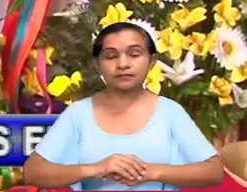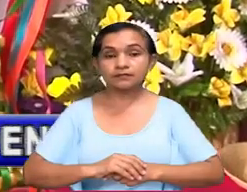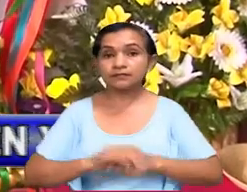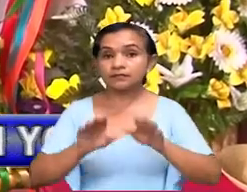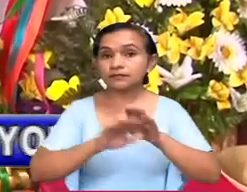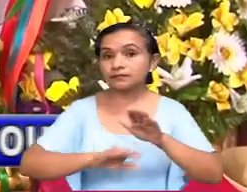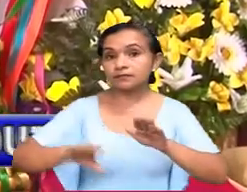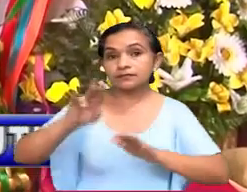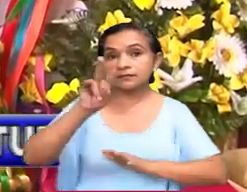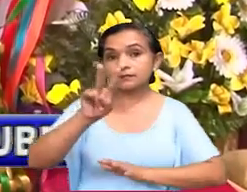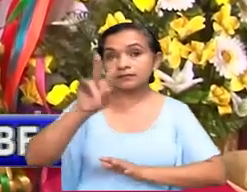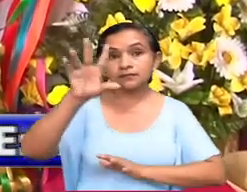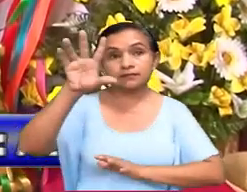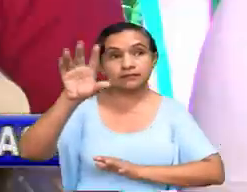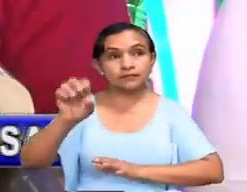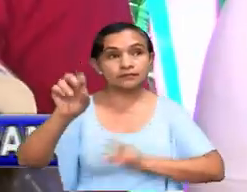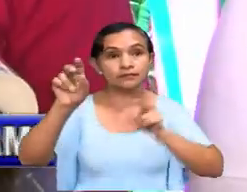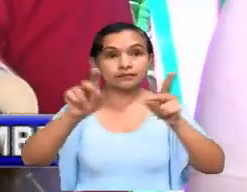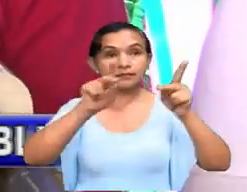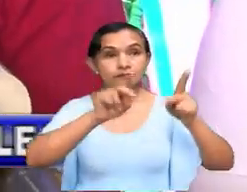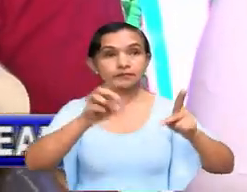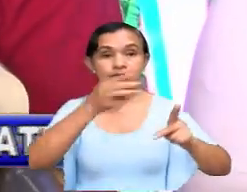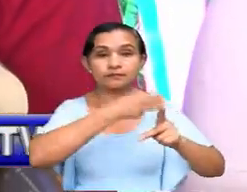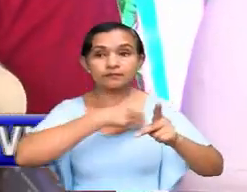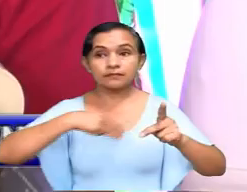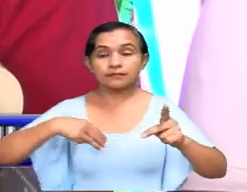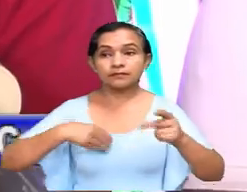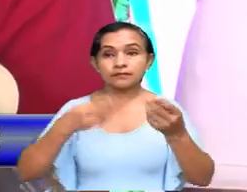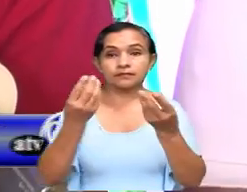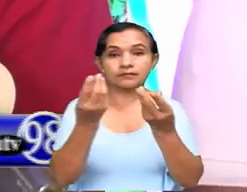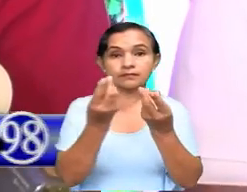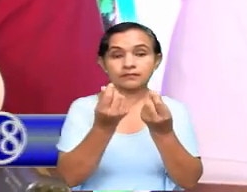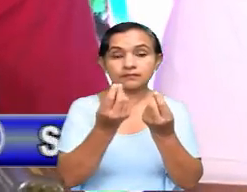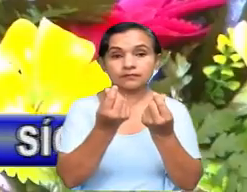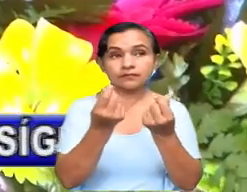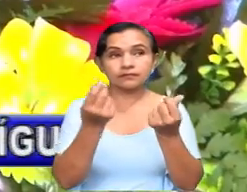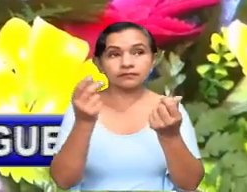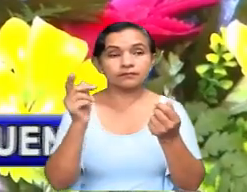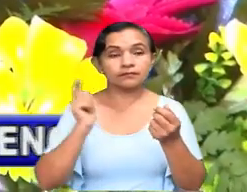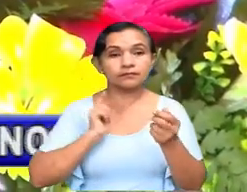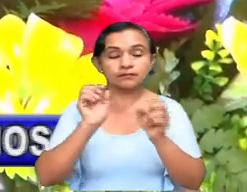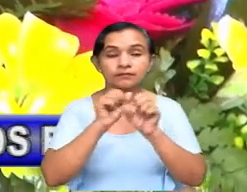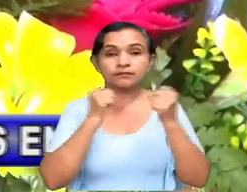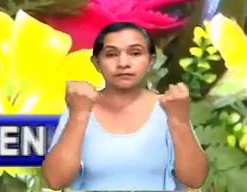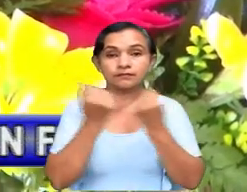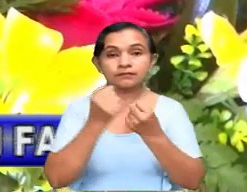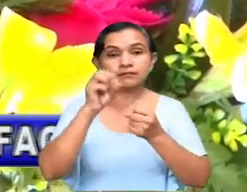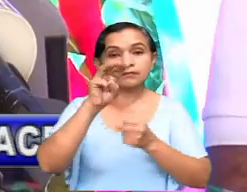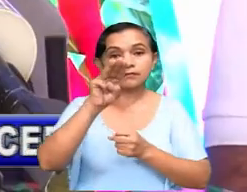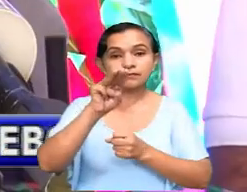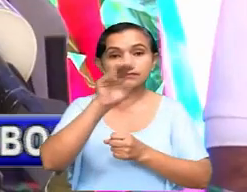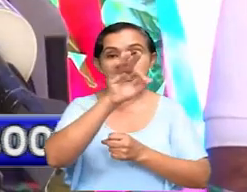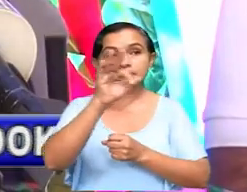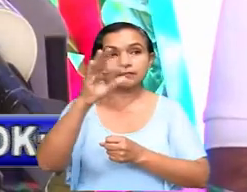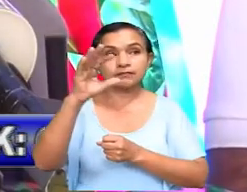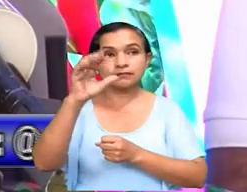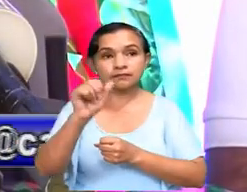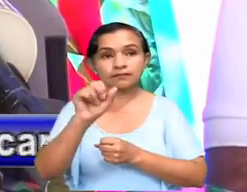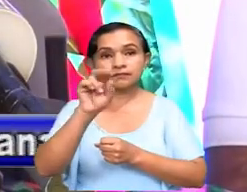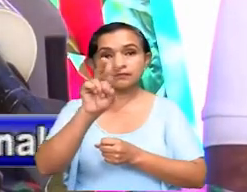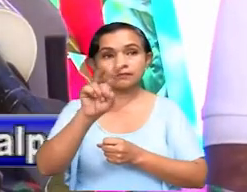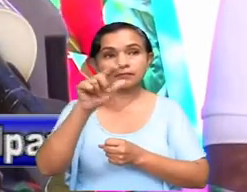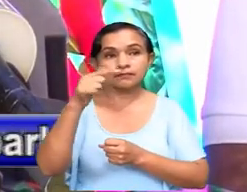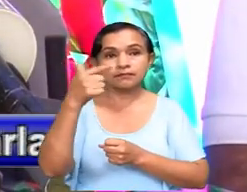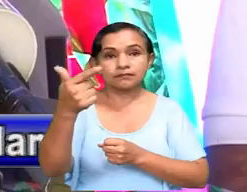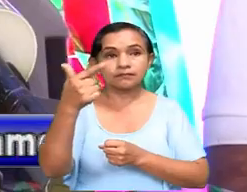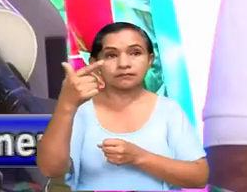Más de 250 protagonistas del Ministerio de Economía Familiar, Comunitaria, Cooperativa y Asociativa MEFCA participarán del 27 de